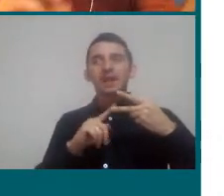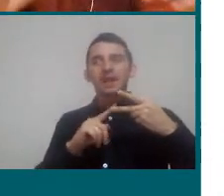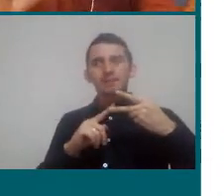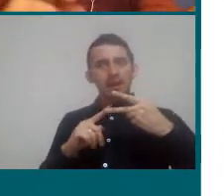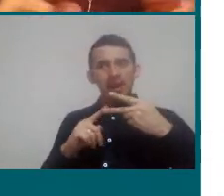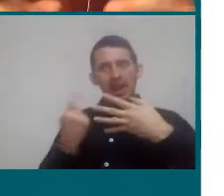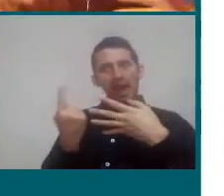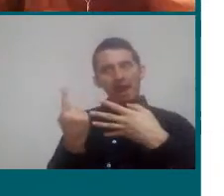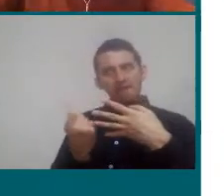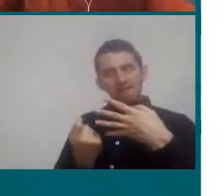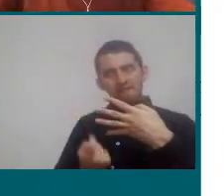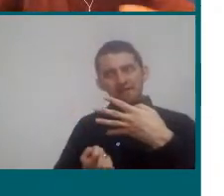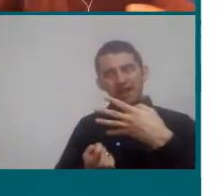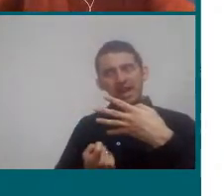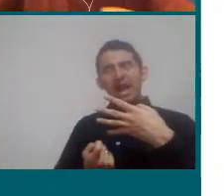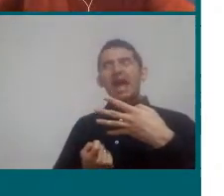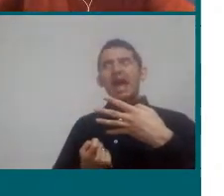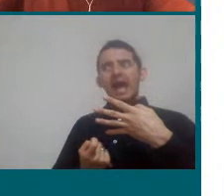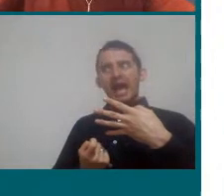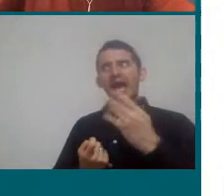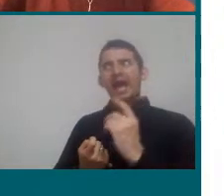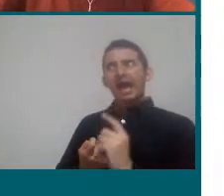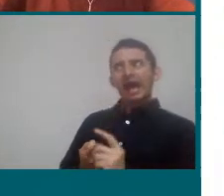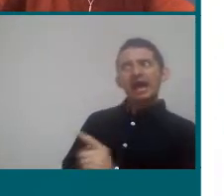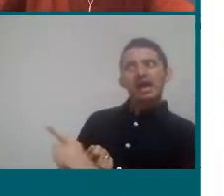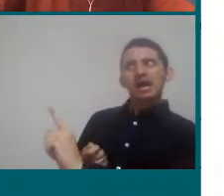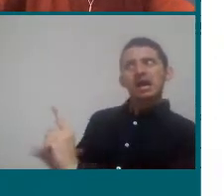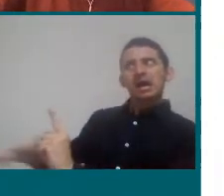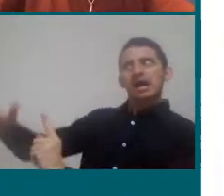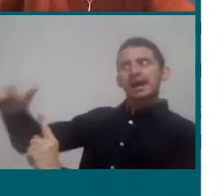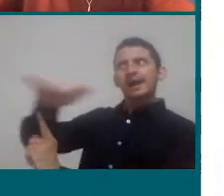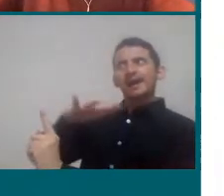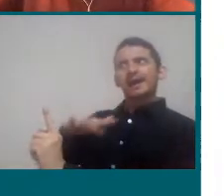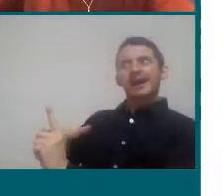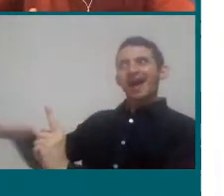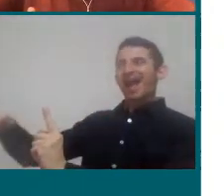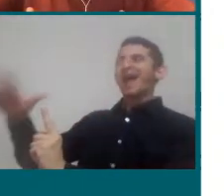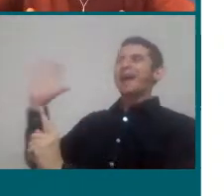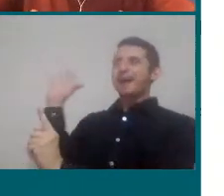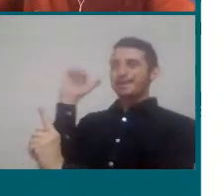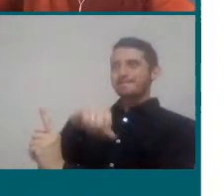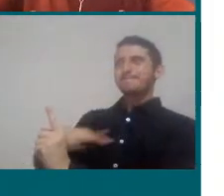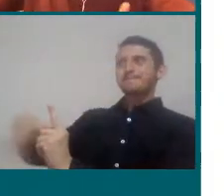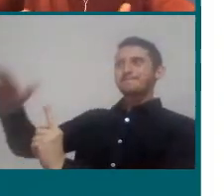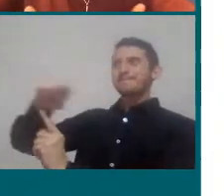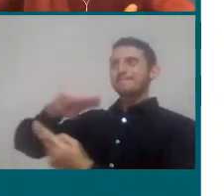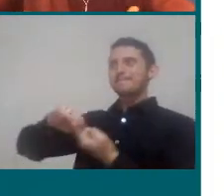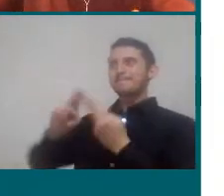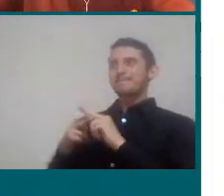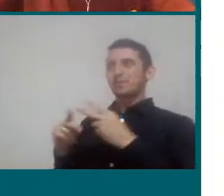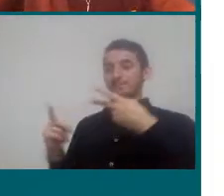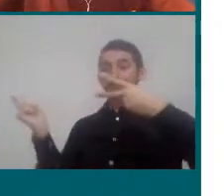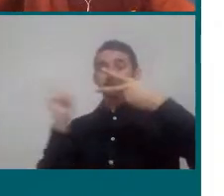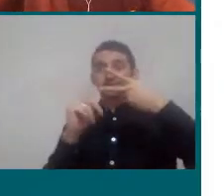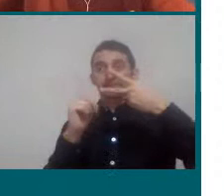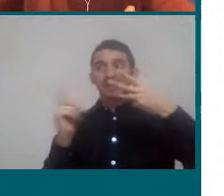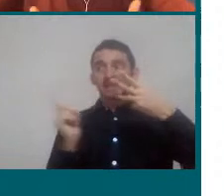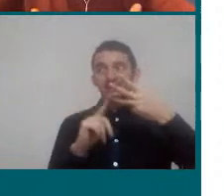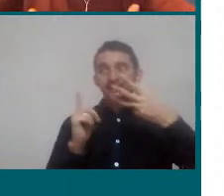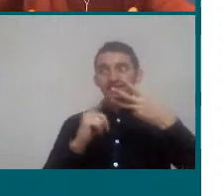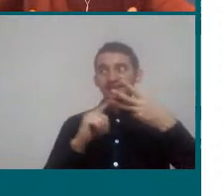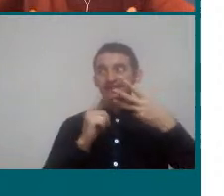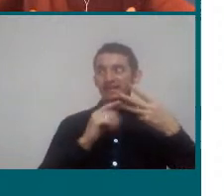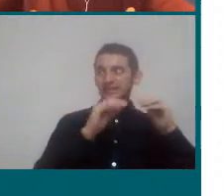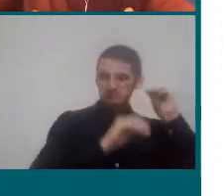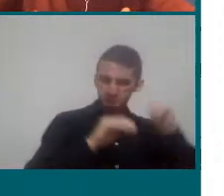lo suficientemente relacionado con el contexto de desarrollo próximo del alumno. Y además nos permite estructurar la práctica educativa, porque